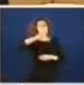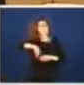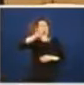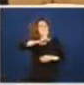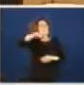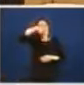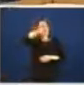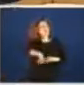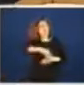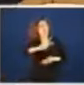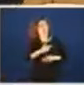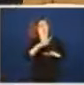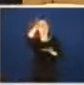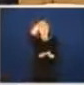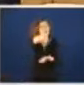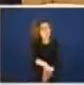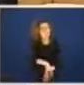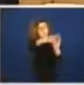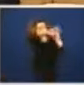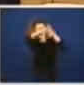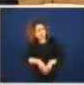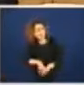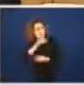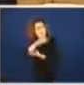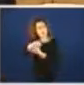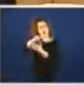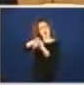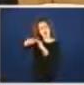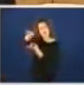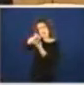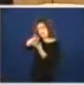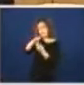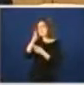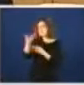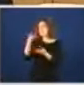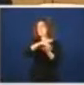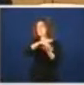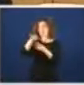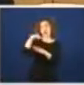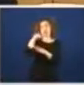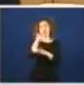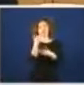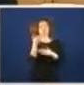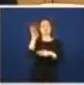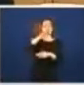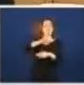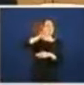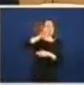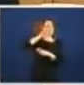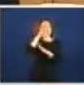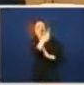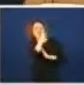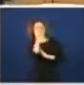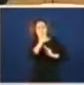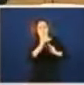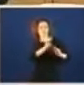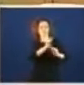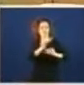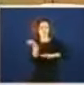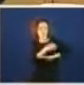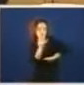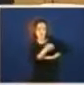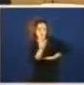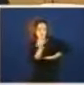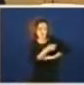pola xencia tributaria Despois de que admitís un pequeno desequilibrio Consistente en ocultación De ingresos por máis de 200.000 euros O